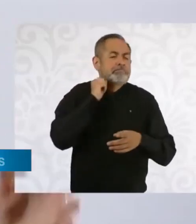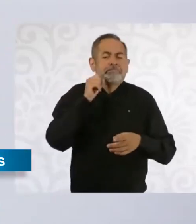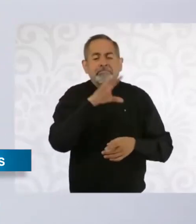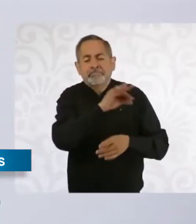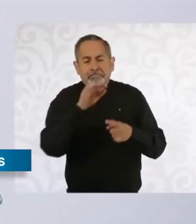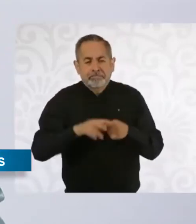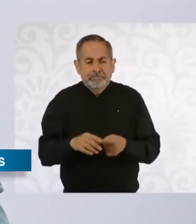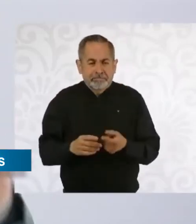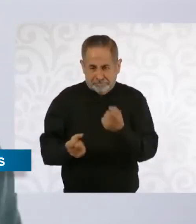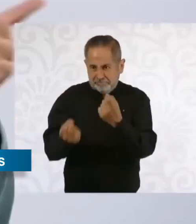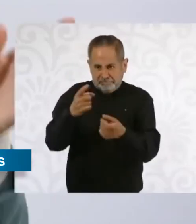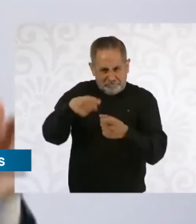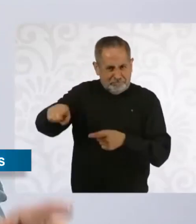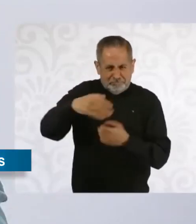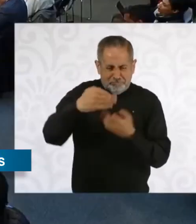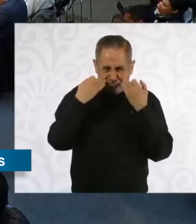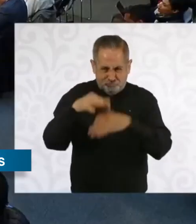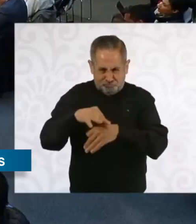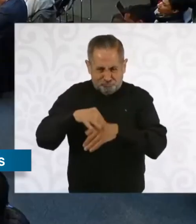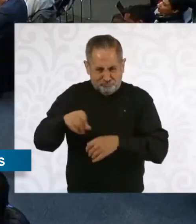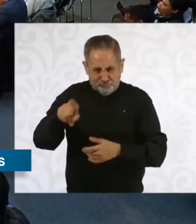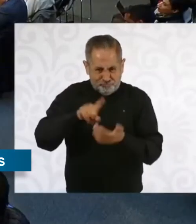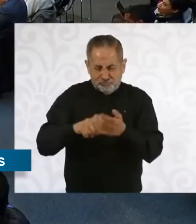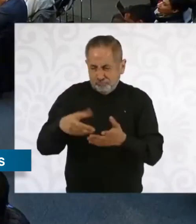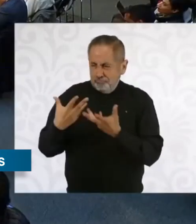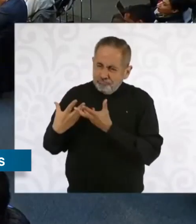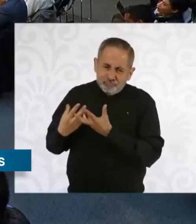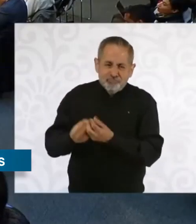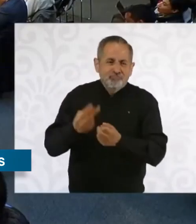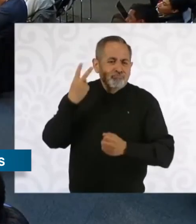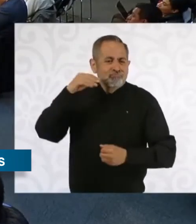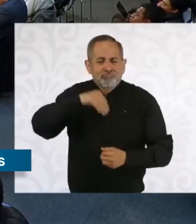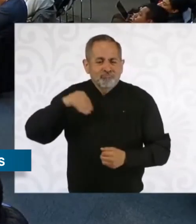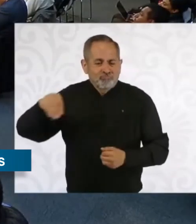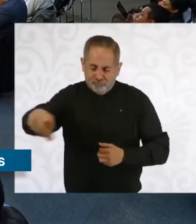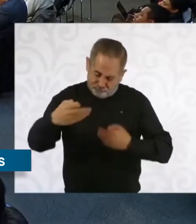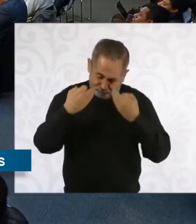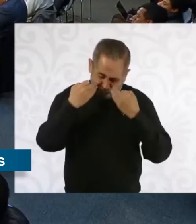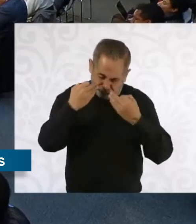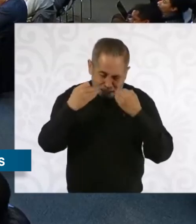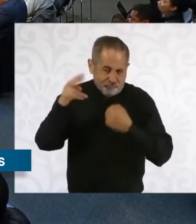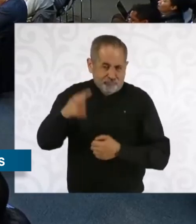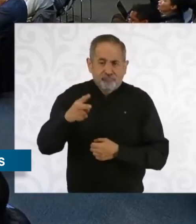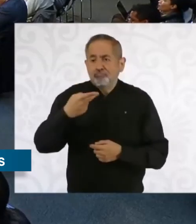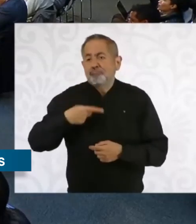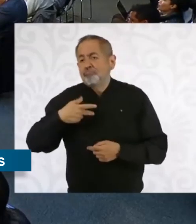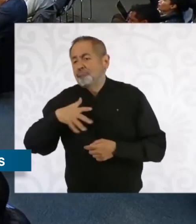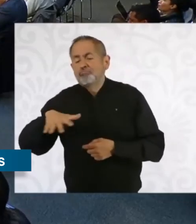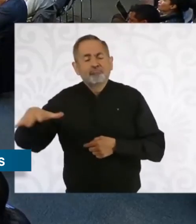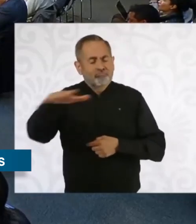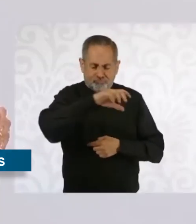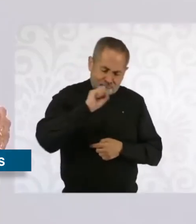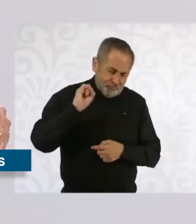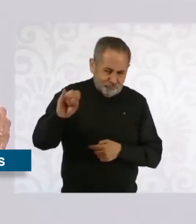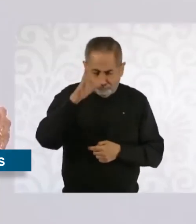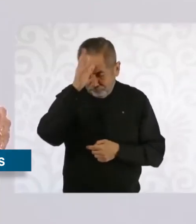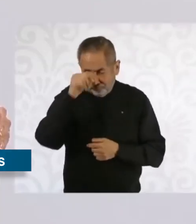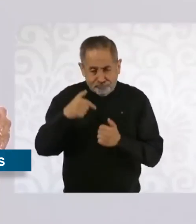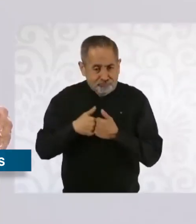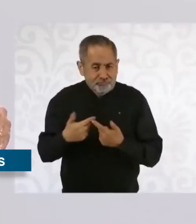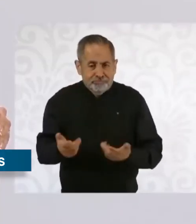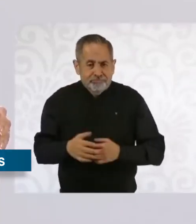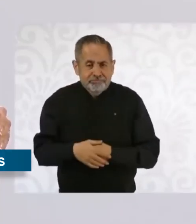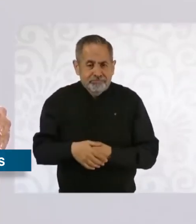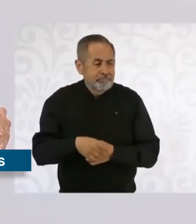la presidenta de México Claudia chemba un pardo dio un paso trascendental en su administración al enviar a la cámara de diputados una propuesta de